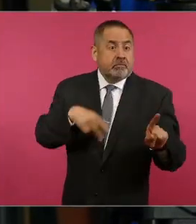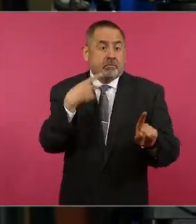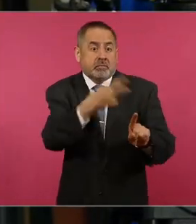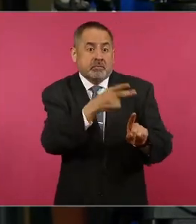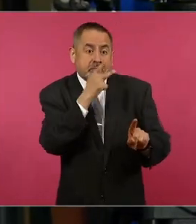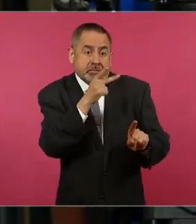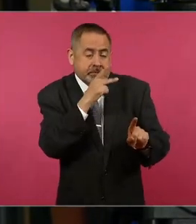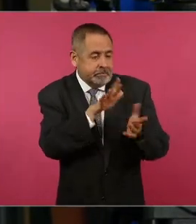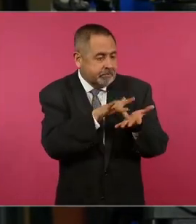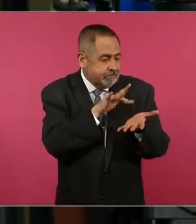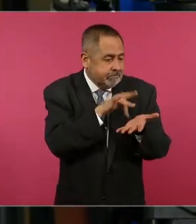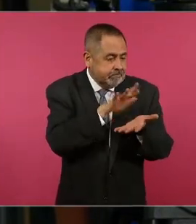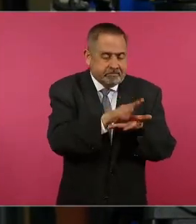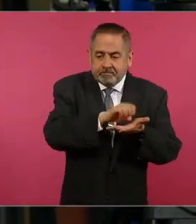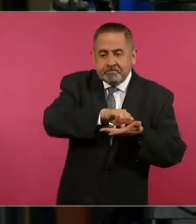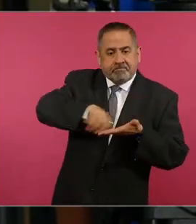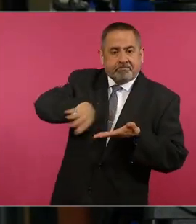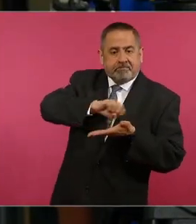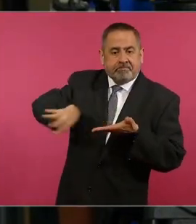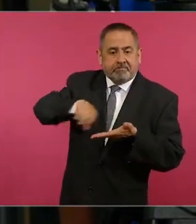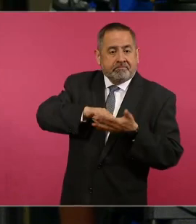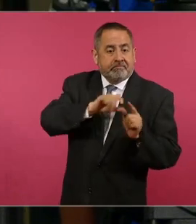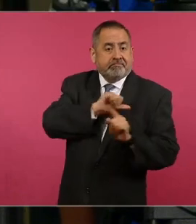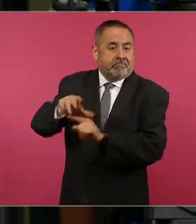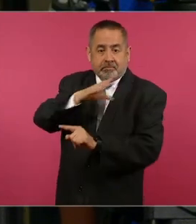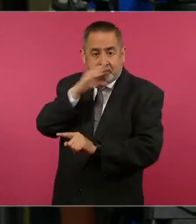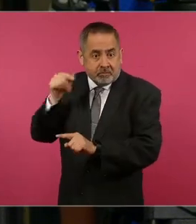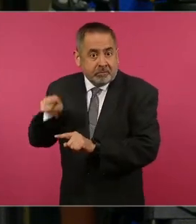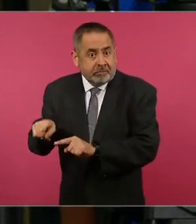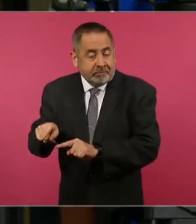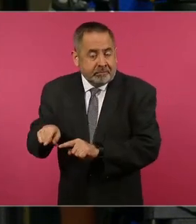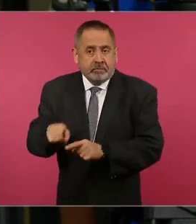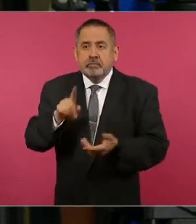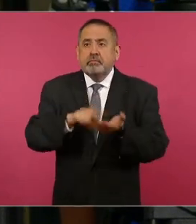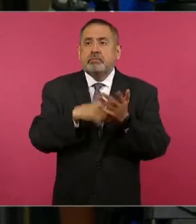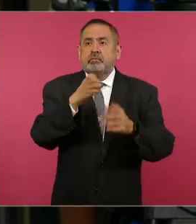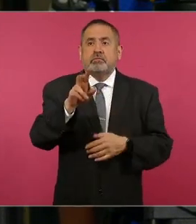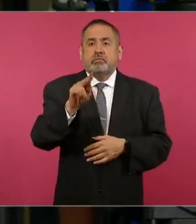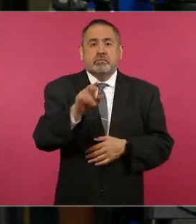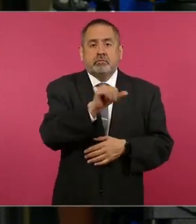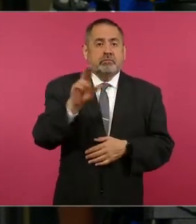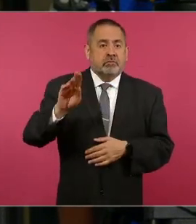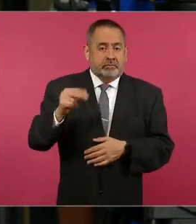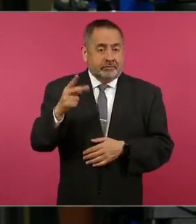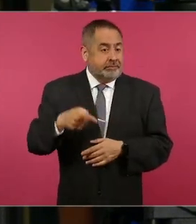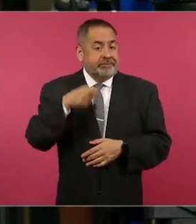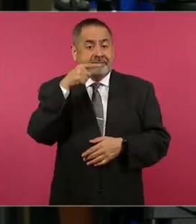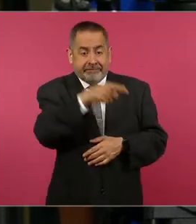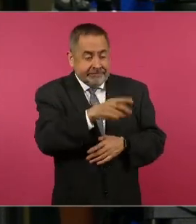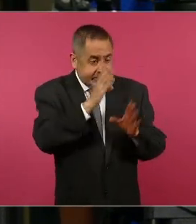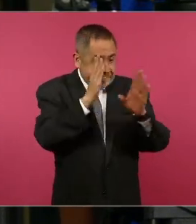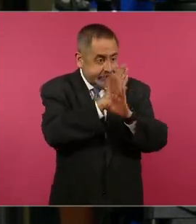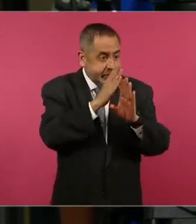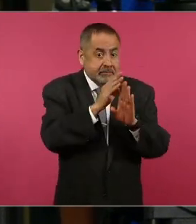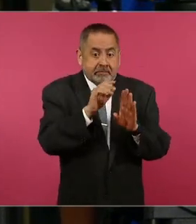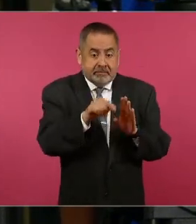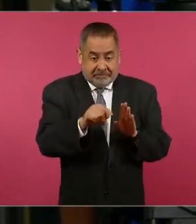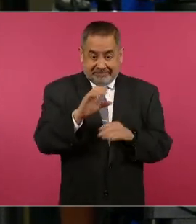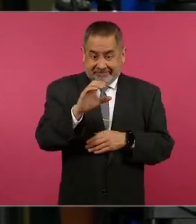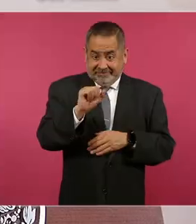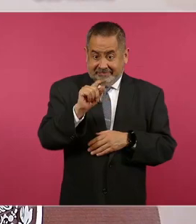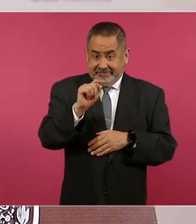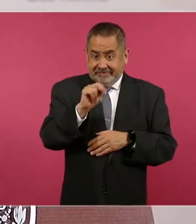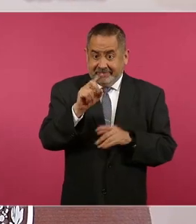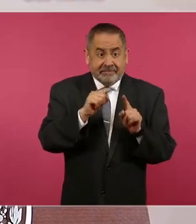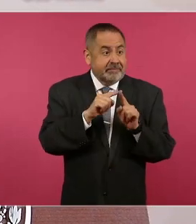fichas que van de 1980 a 1983 identifican que él espiaba a su padre para enviar